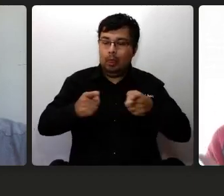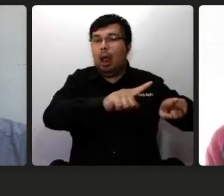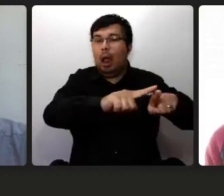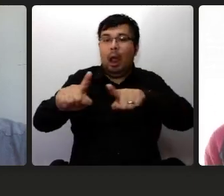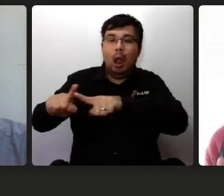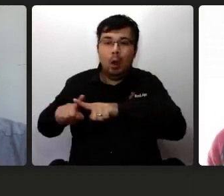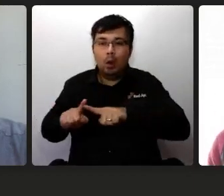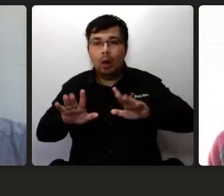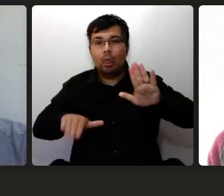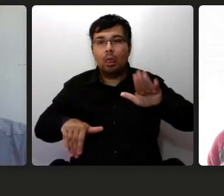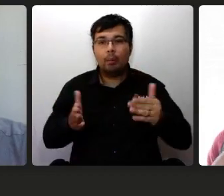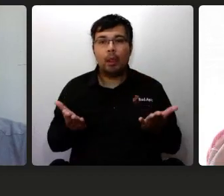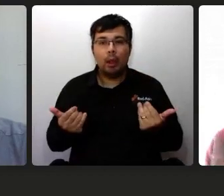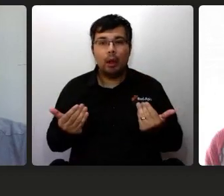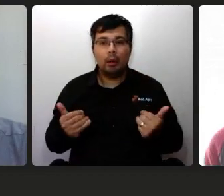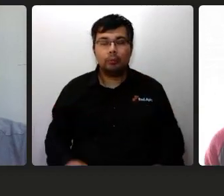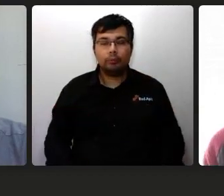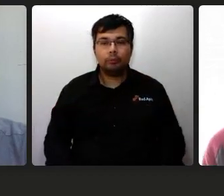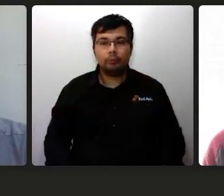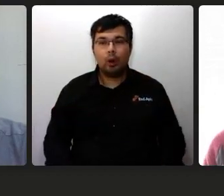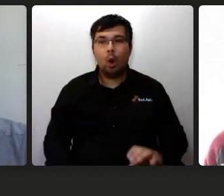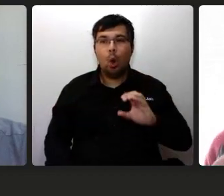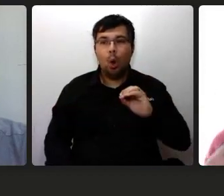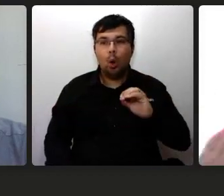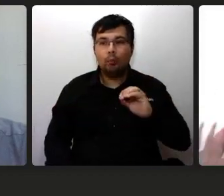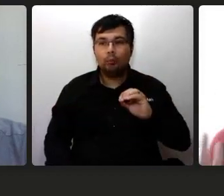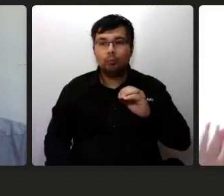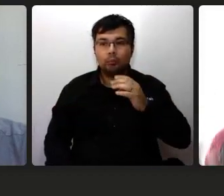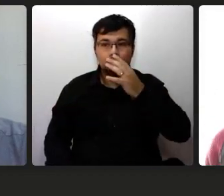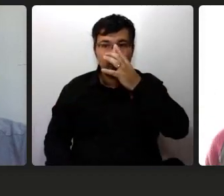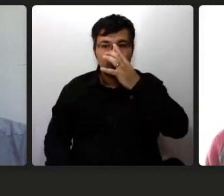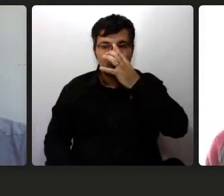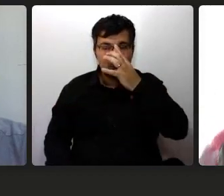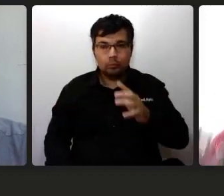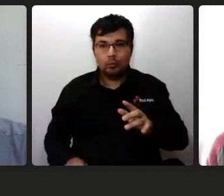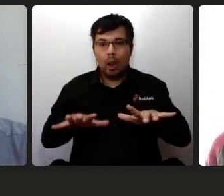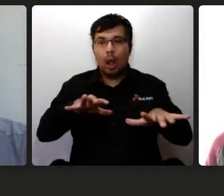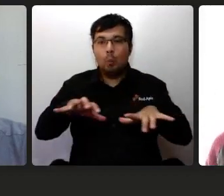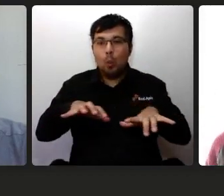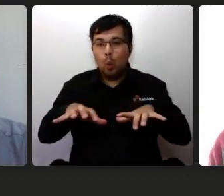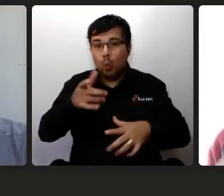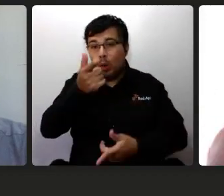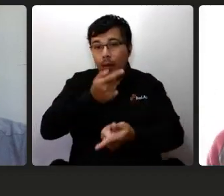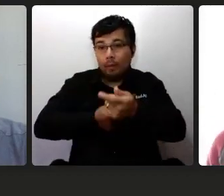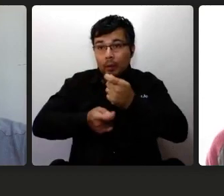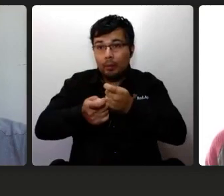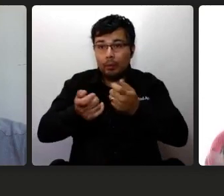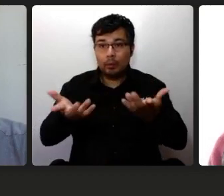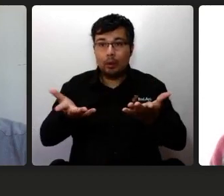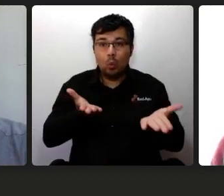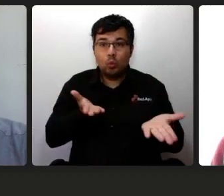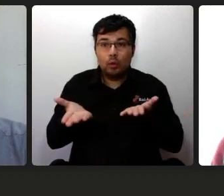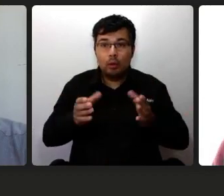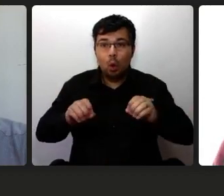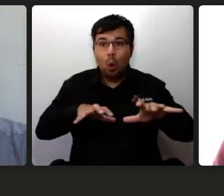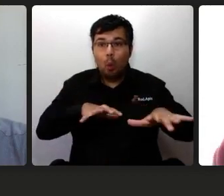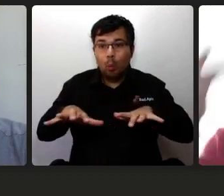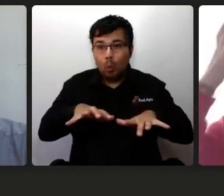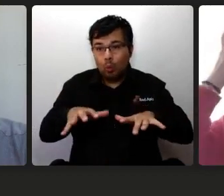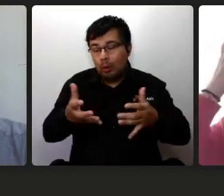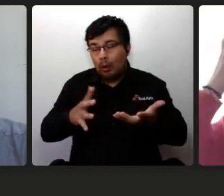las necesidades, al tipo de producto que vendemos o al tipo de servicio que vendemos. Si es un servicio o un producto, es totalmente distinto.